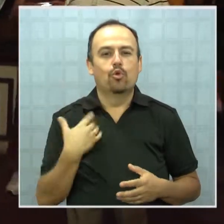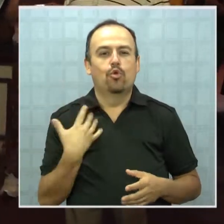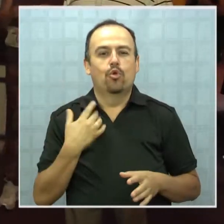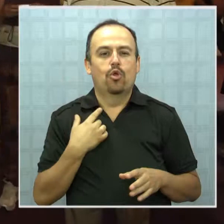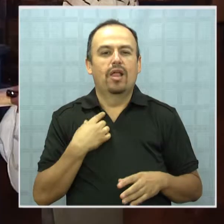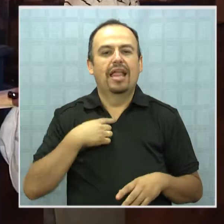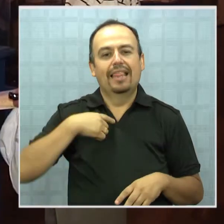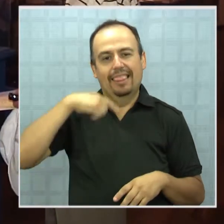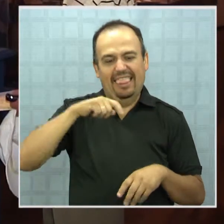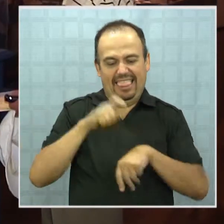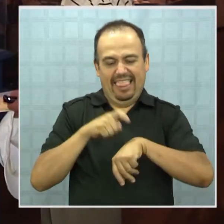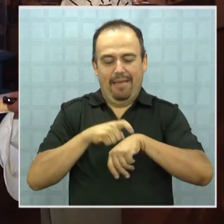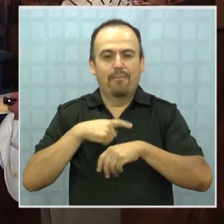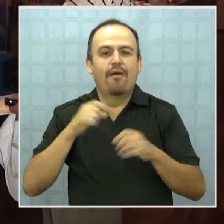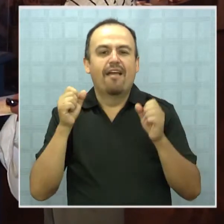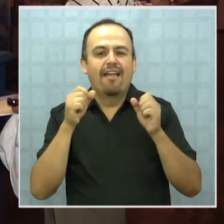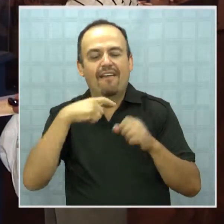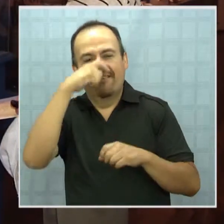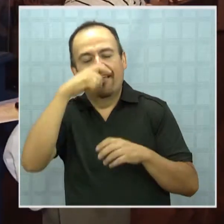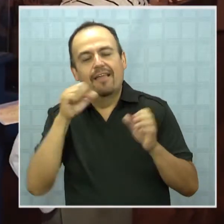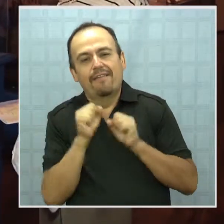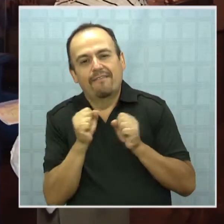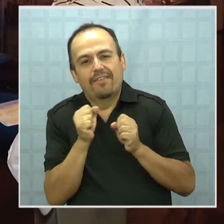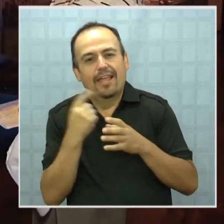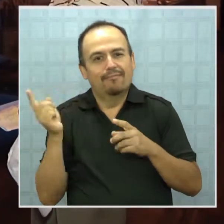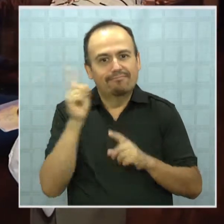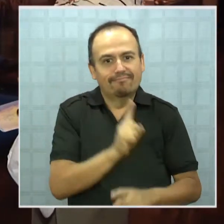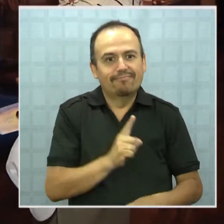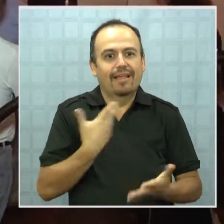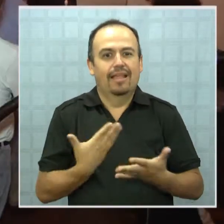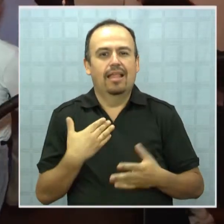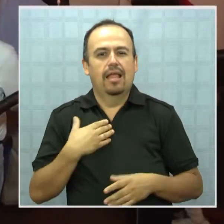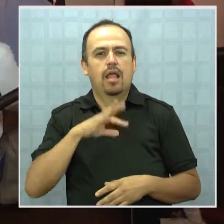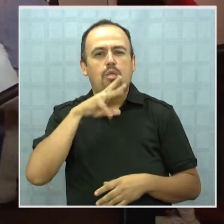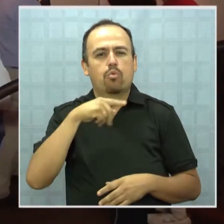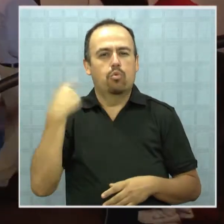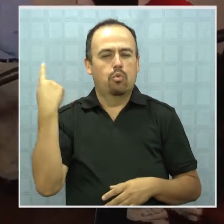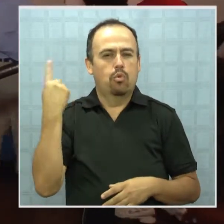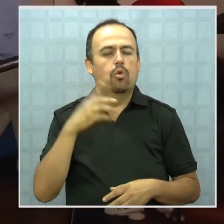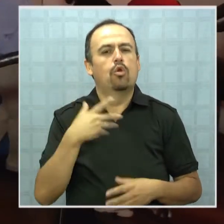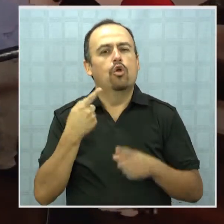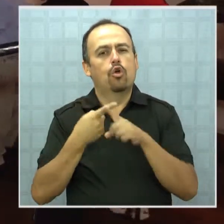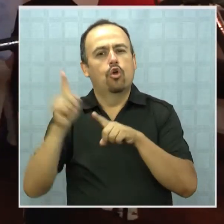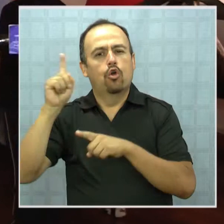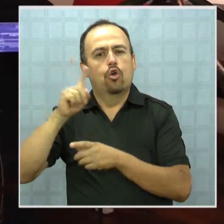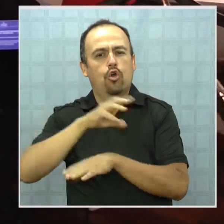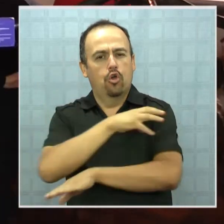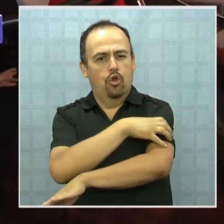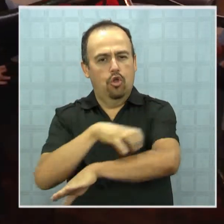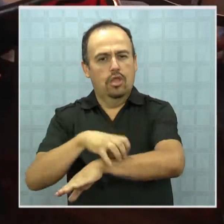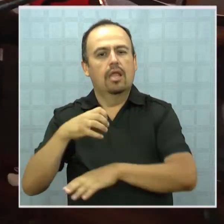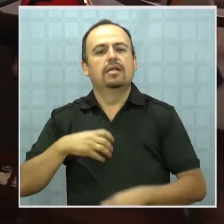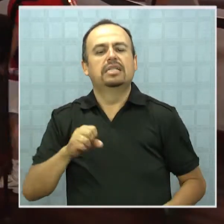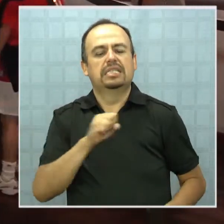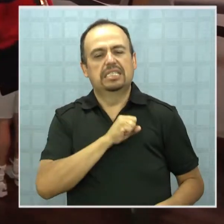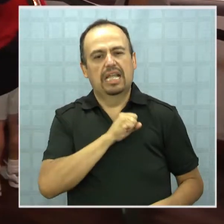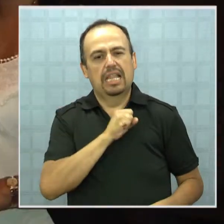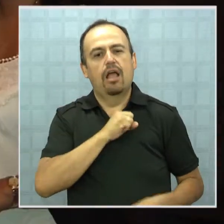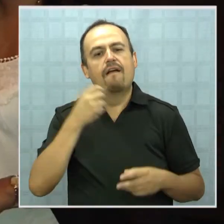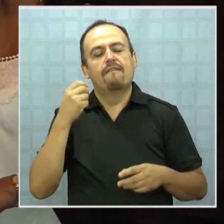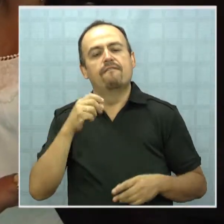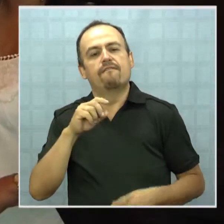baja la evaluación de estos adultos mayores provenientes principalmente de las regiones metropolitana y de valparaíso